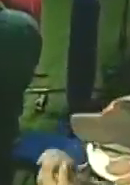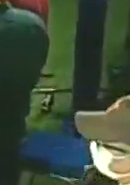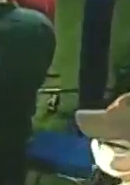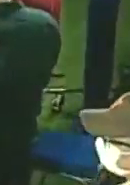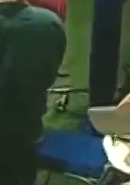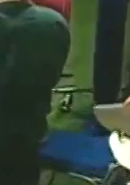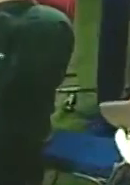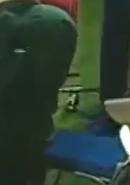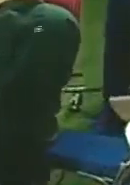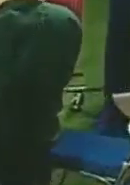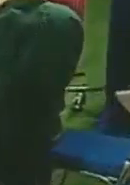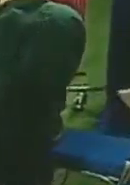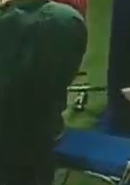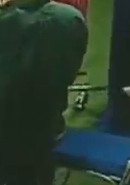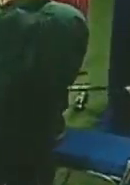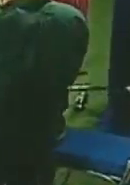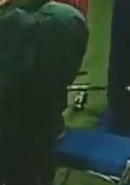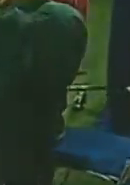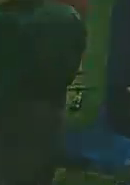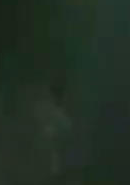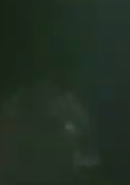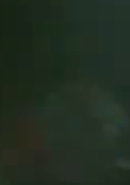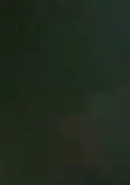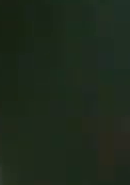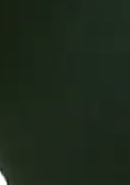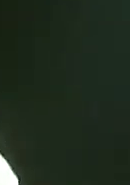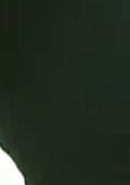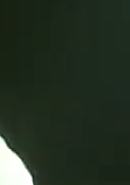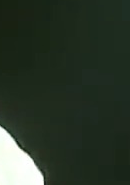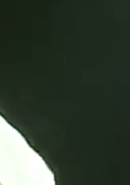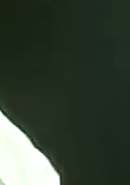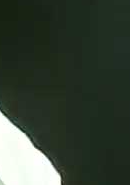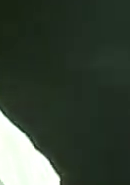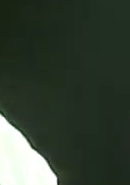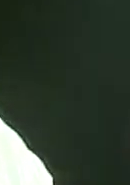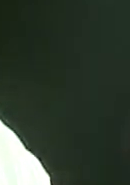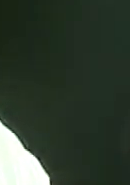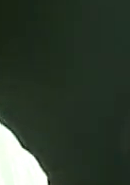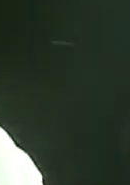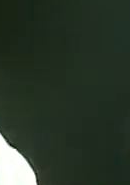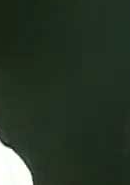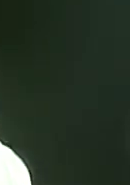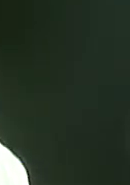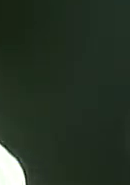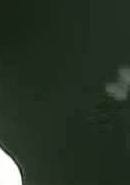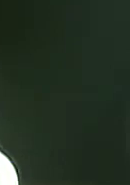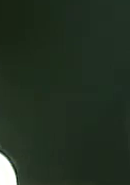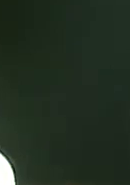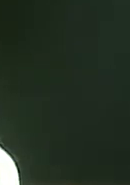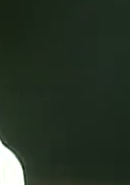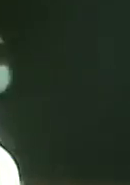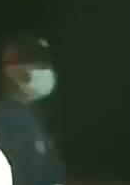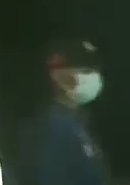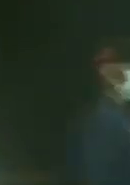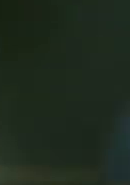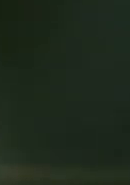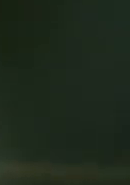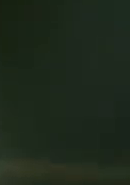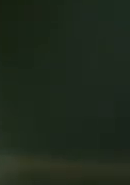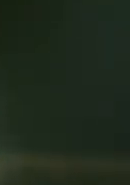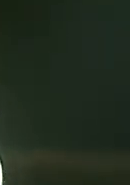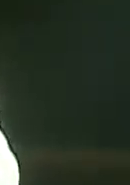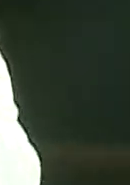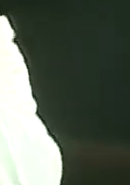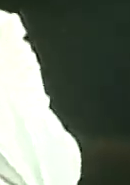Camino de mi canción, voy enrumbado con esta luna tan clara, con ganas de ver a un pueblo que me quiere y que me ama,